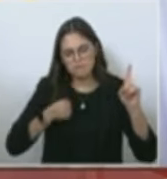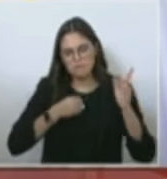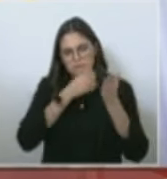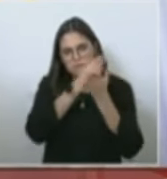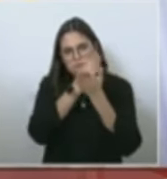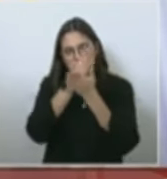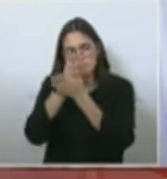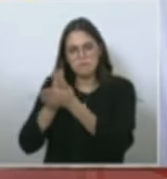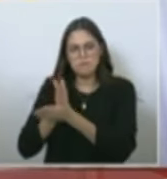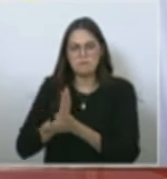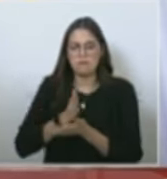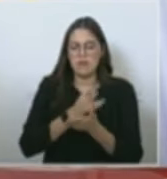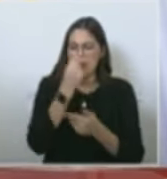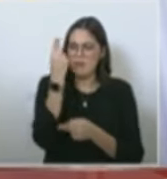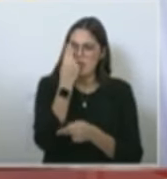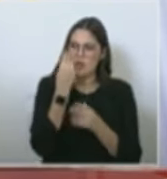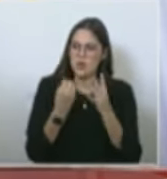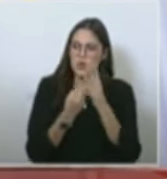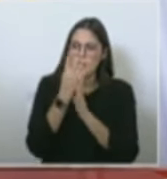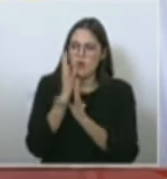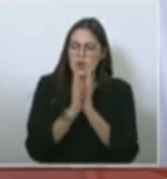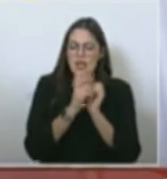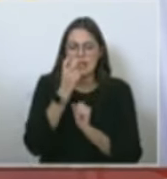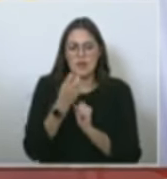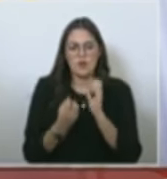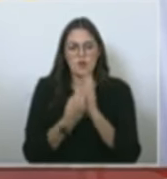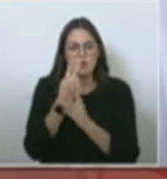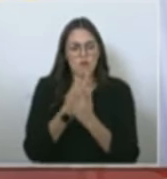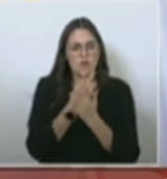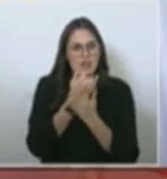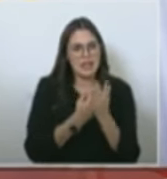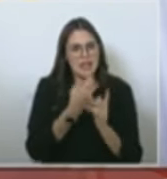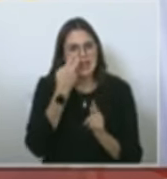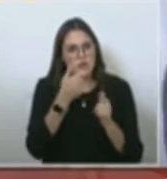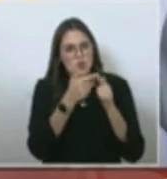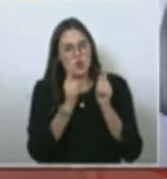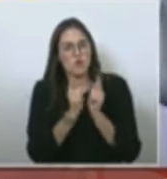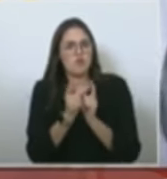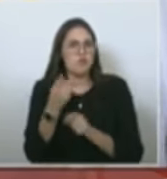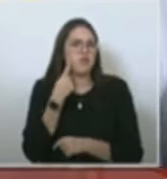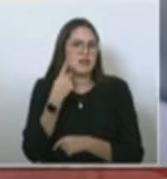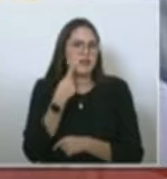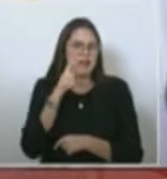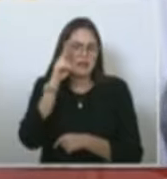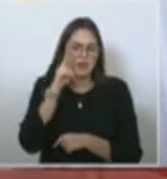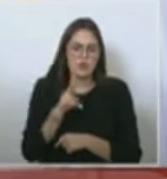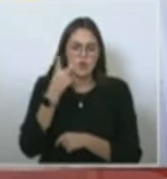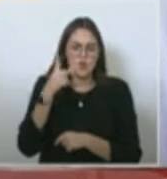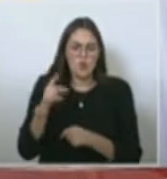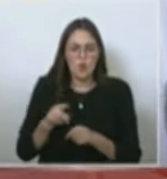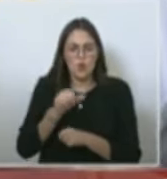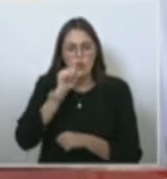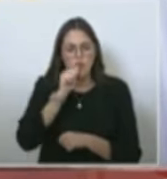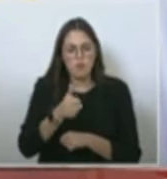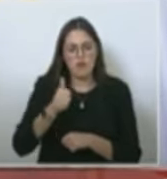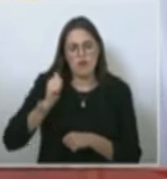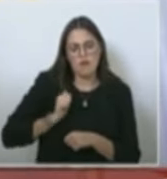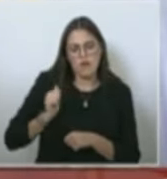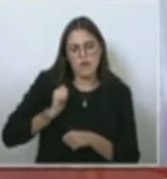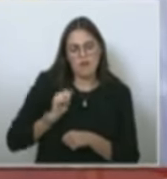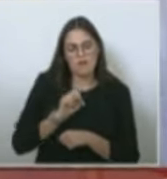de este proyecto que soñaban, un partido político de auténtica oposición al régimen